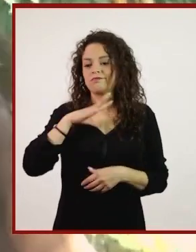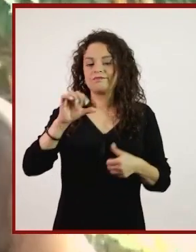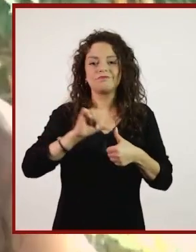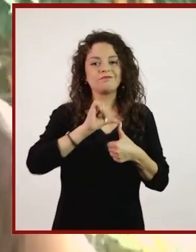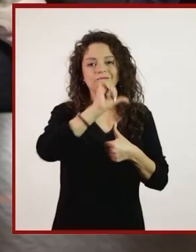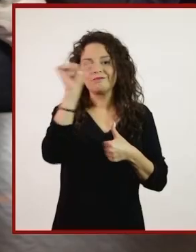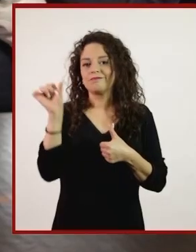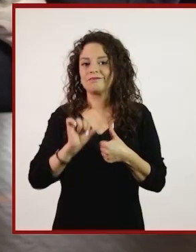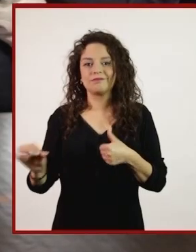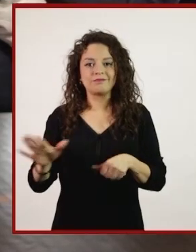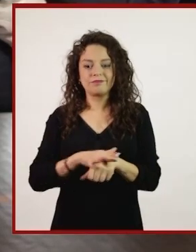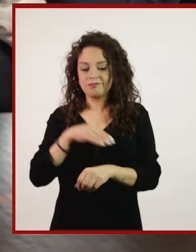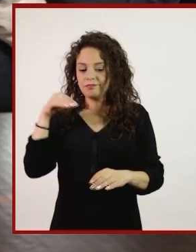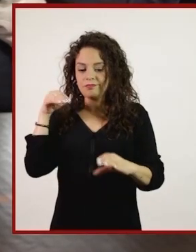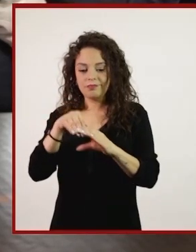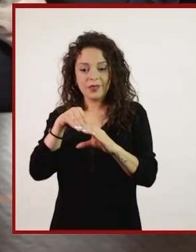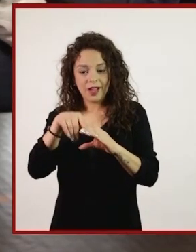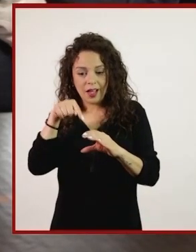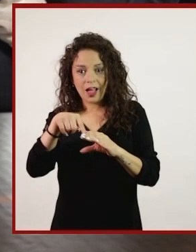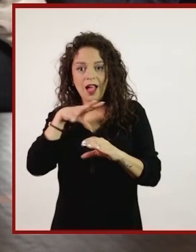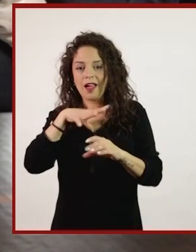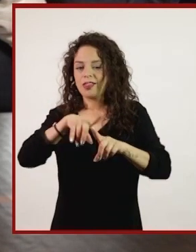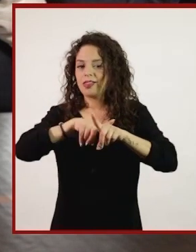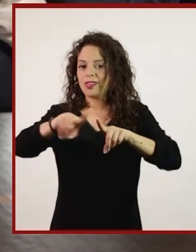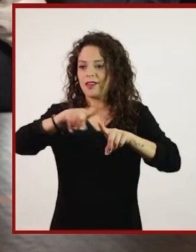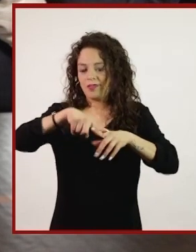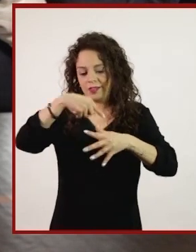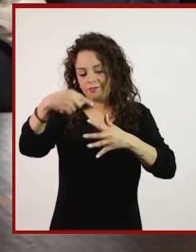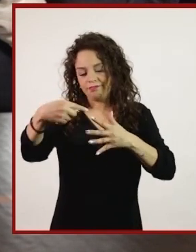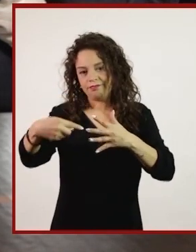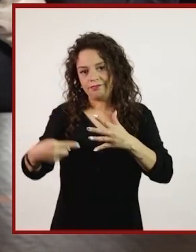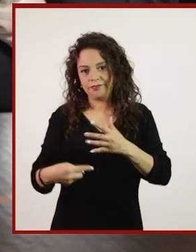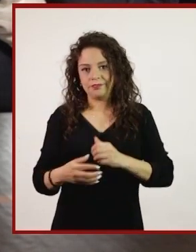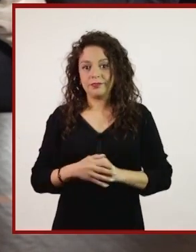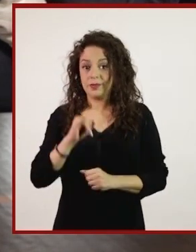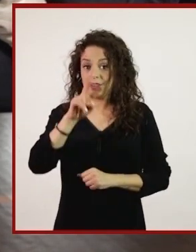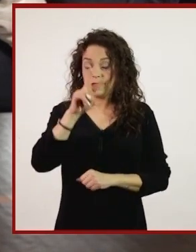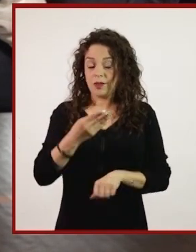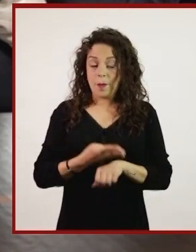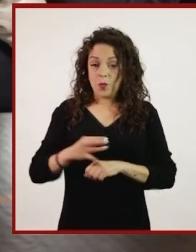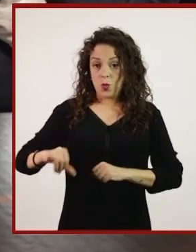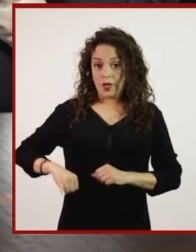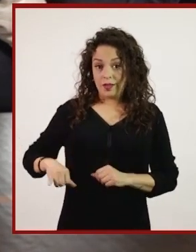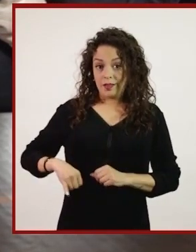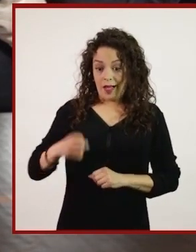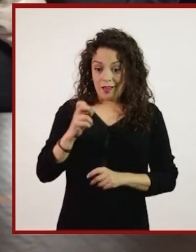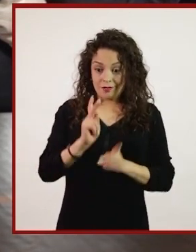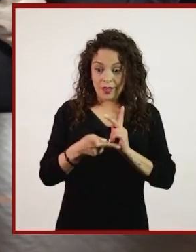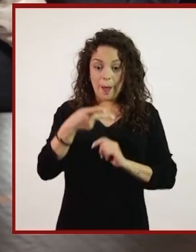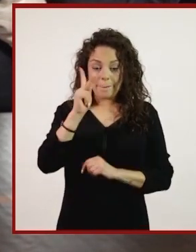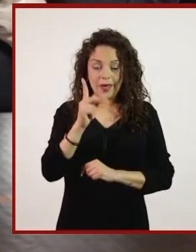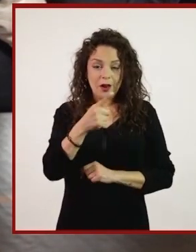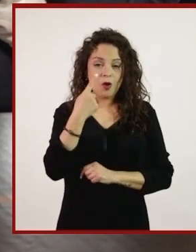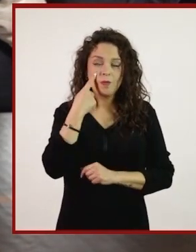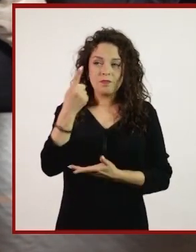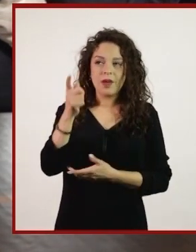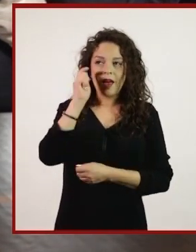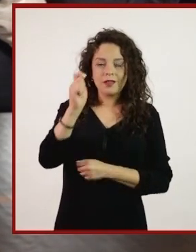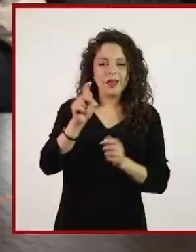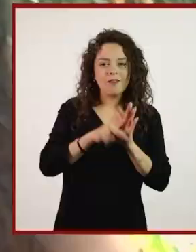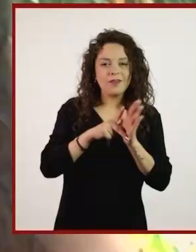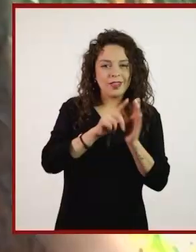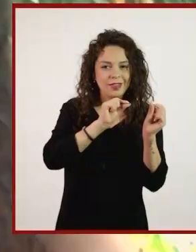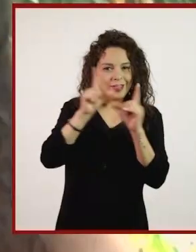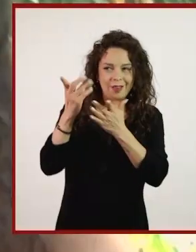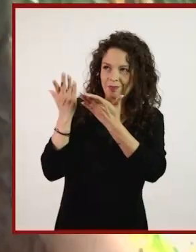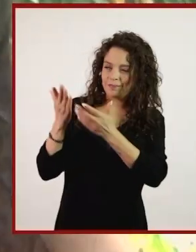cargados de arte, ¿no? Por la pura metáfora que lleva adentro, ¿no? Sí, definitivamente. María, está muy interesante esta plática, pero te